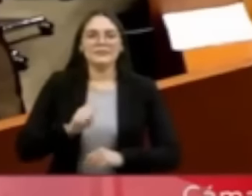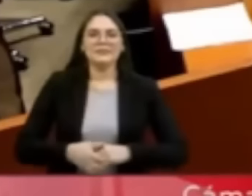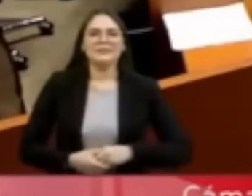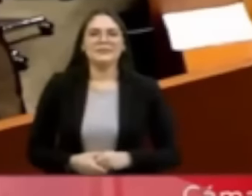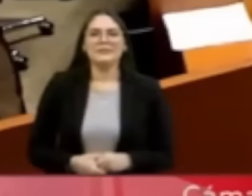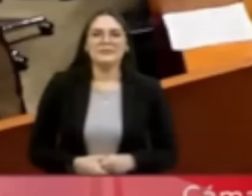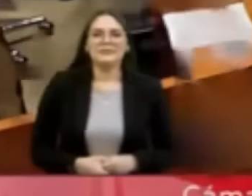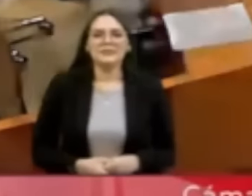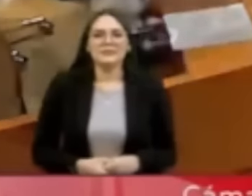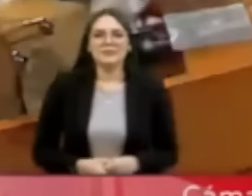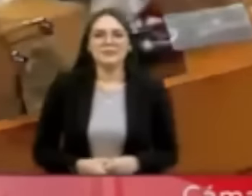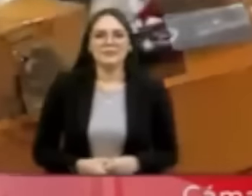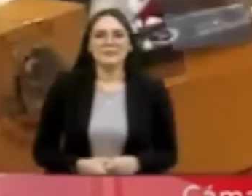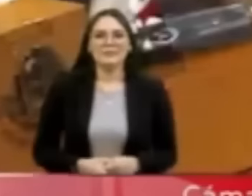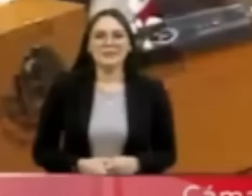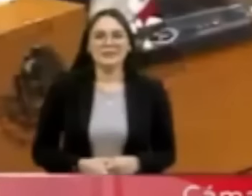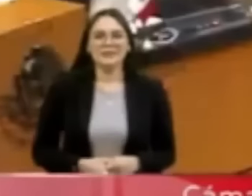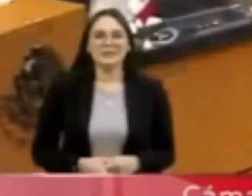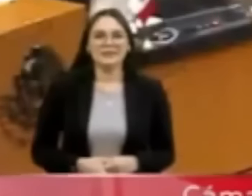Bolas, bolas, bolas.